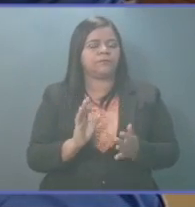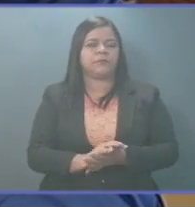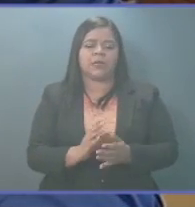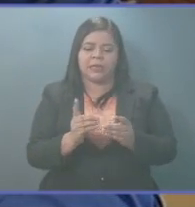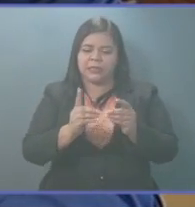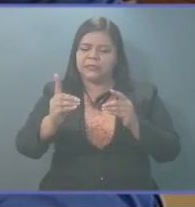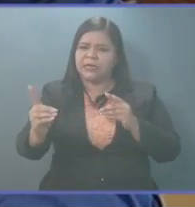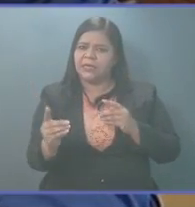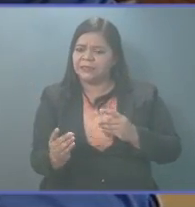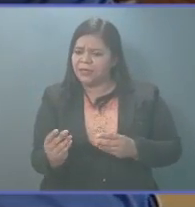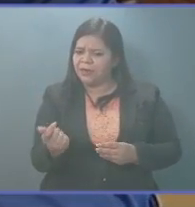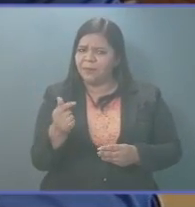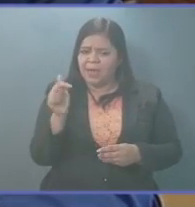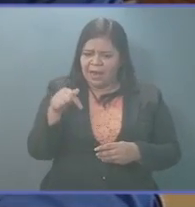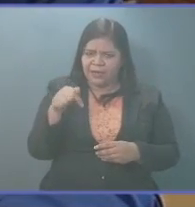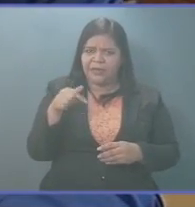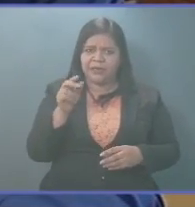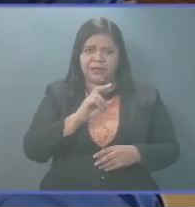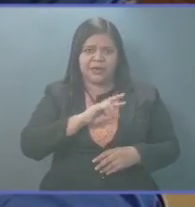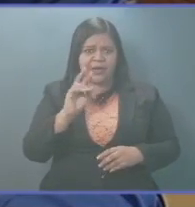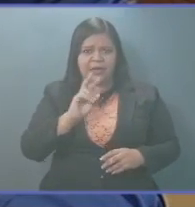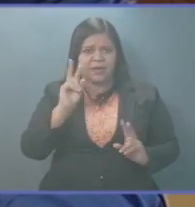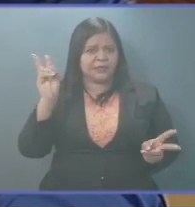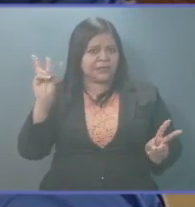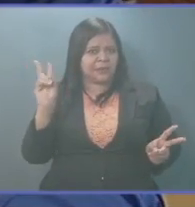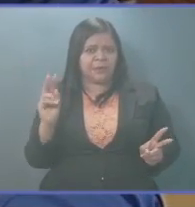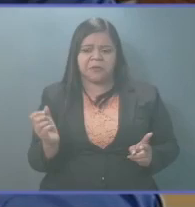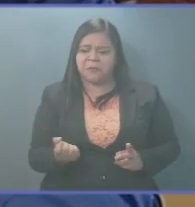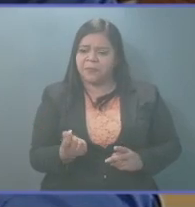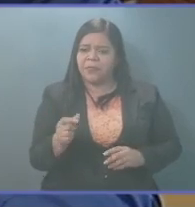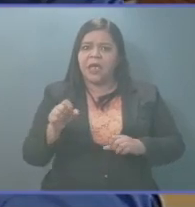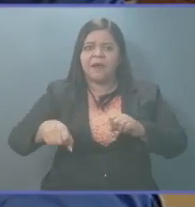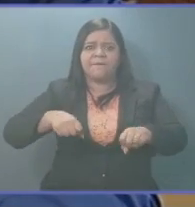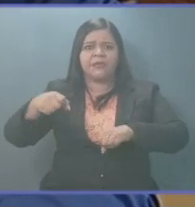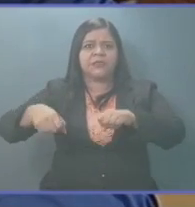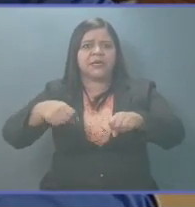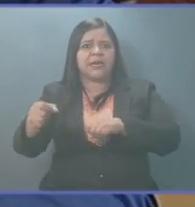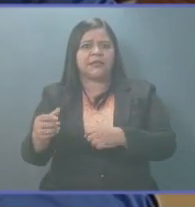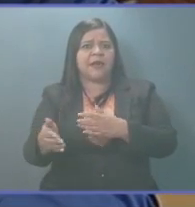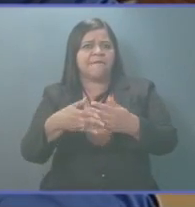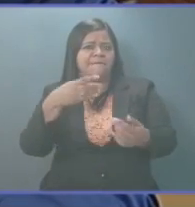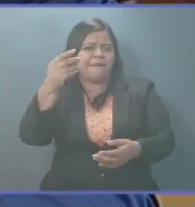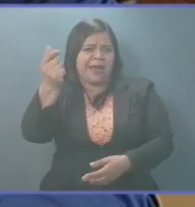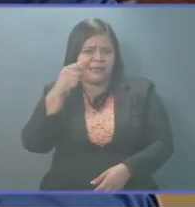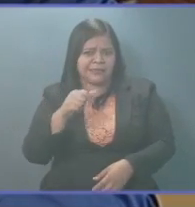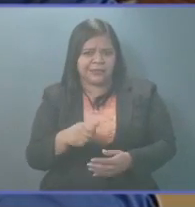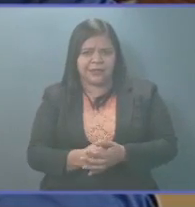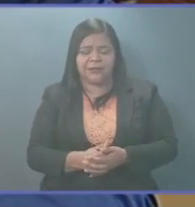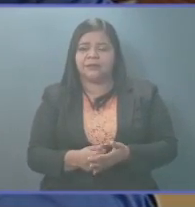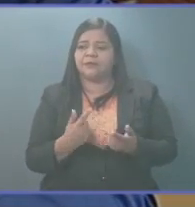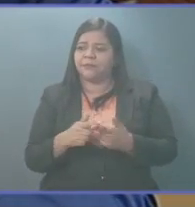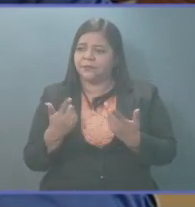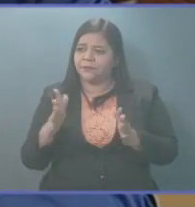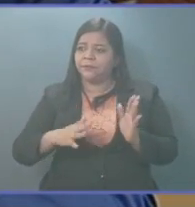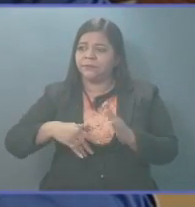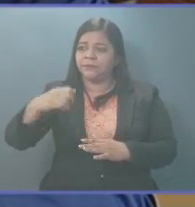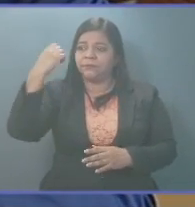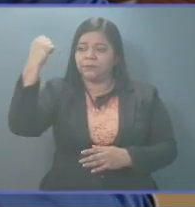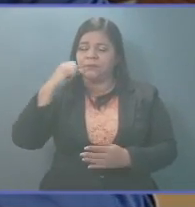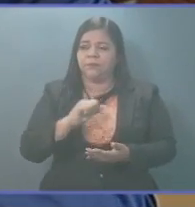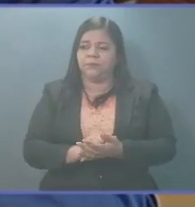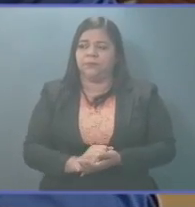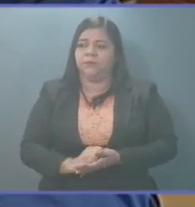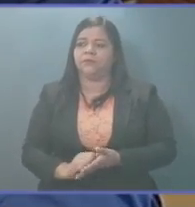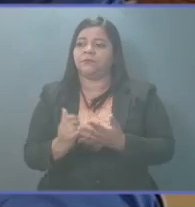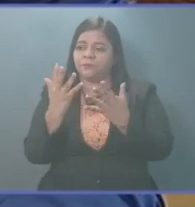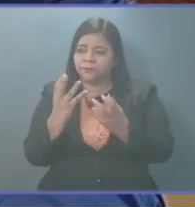es El Salvador y como lo son nuestras ciudades, el uso de la bicicleta puede descongestionar. Así que este es un primer paso que también